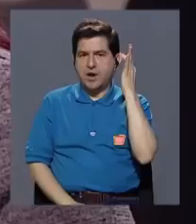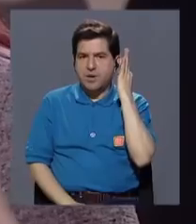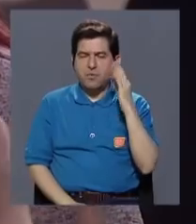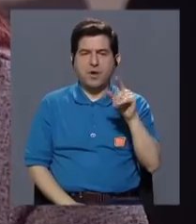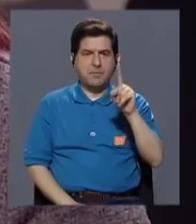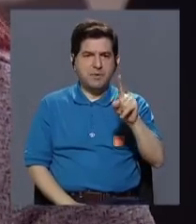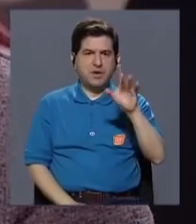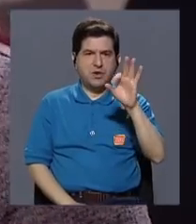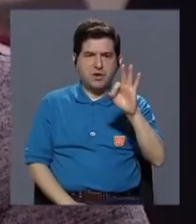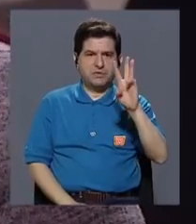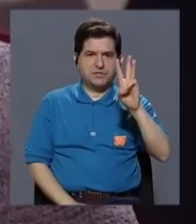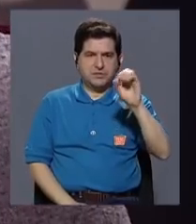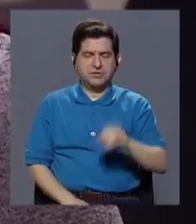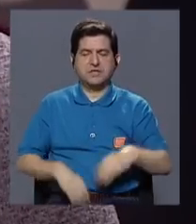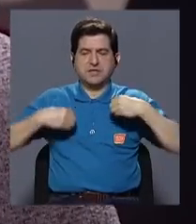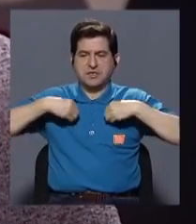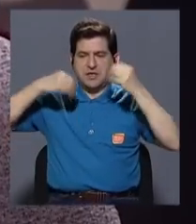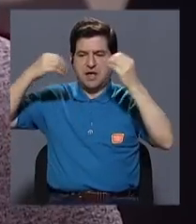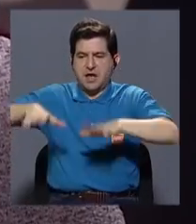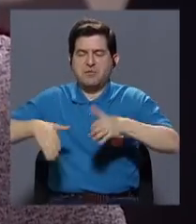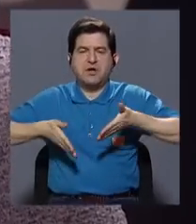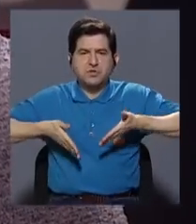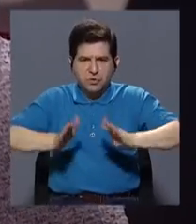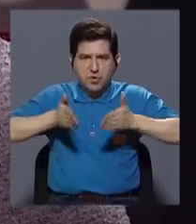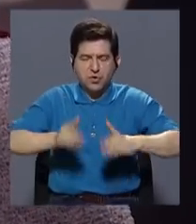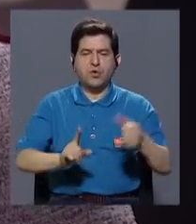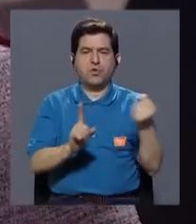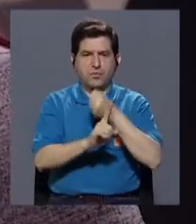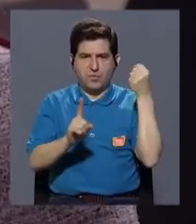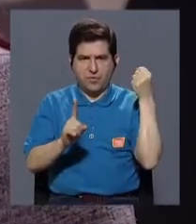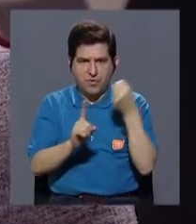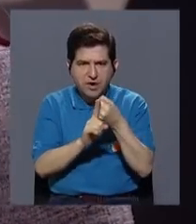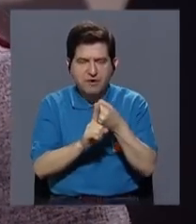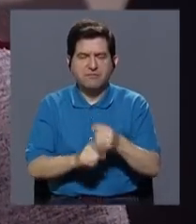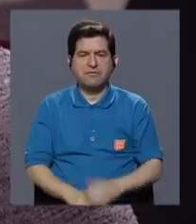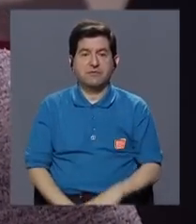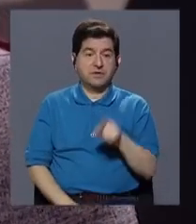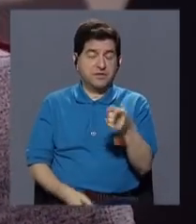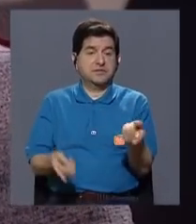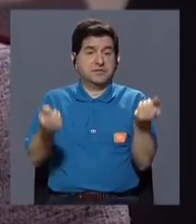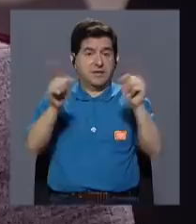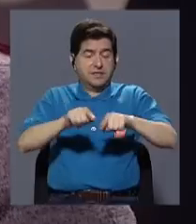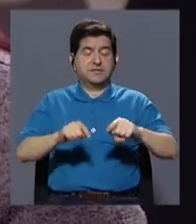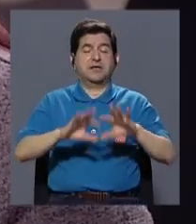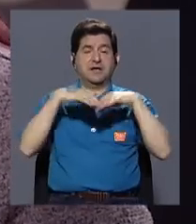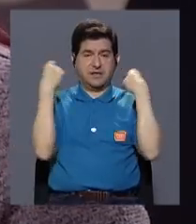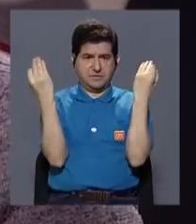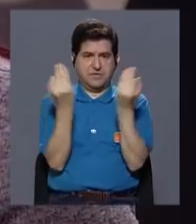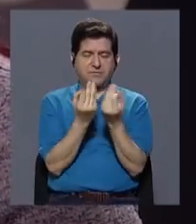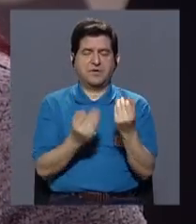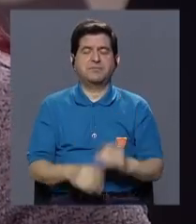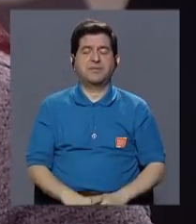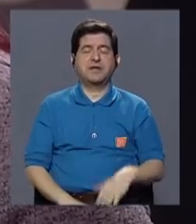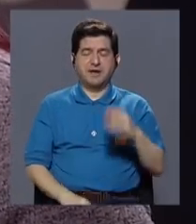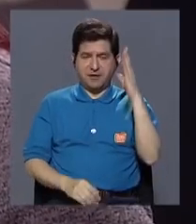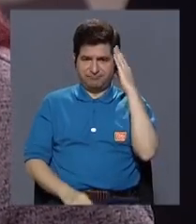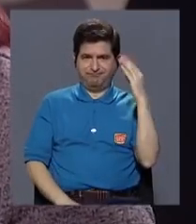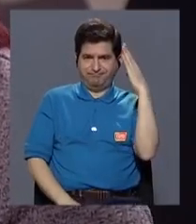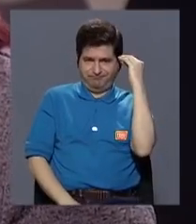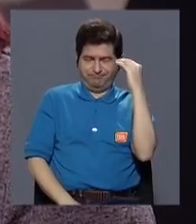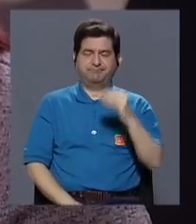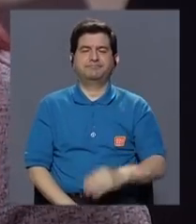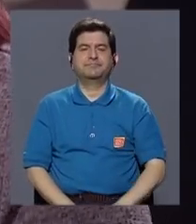de que en 1960 dejó atrás a sus hijos por la violencia y la violencia familiar intrafamiliar en la que vivía